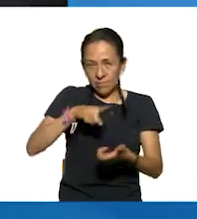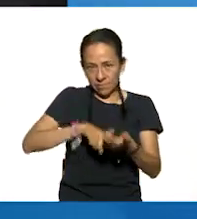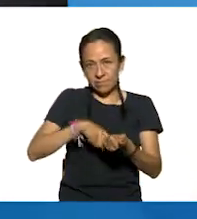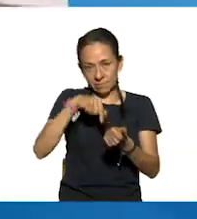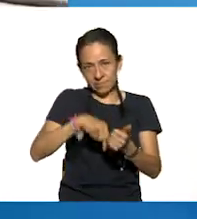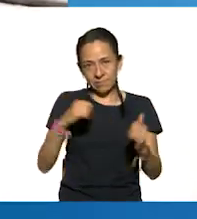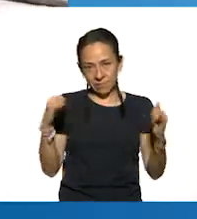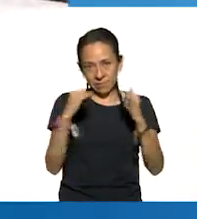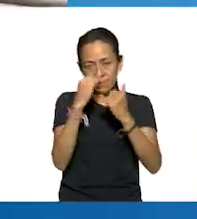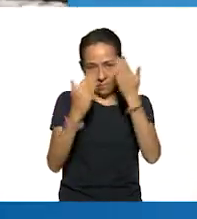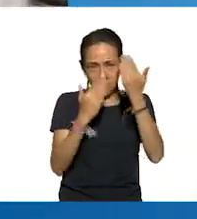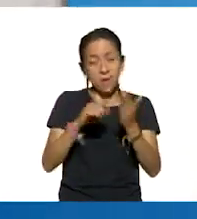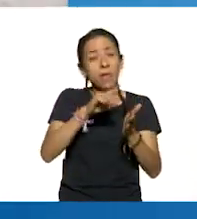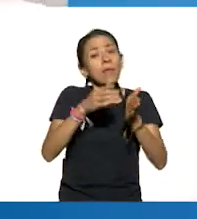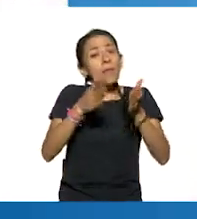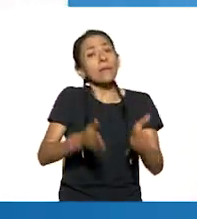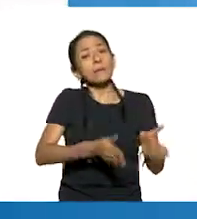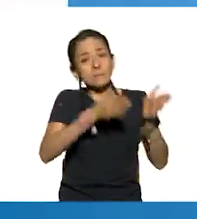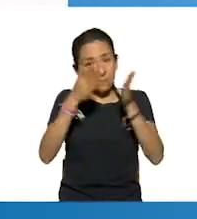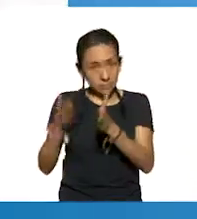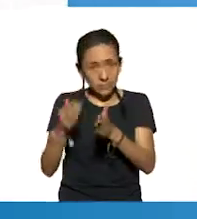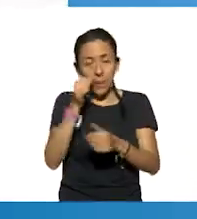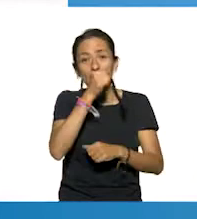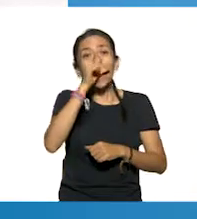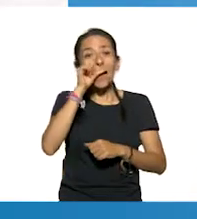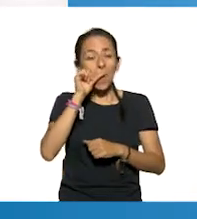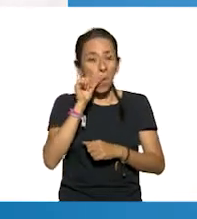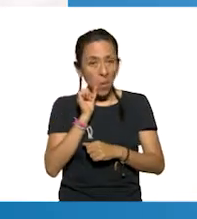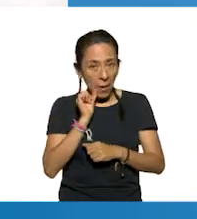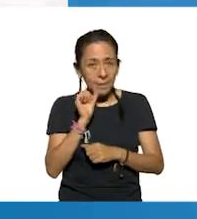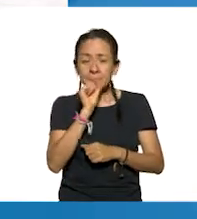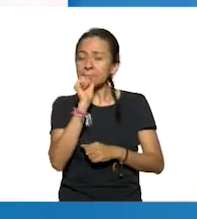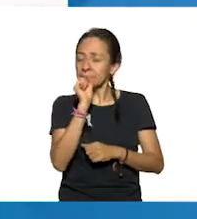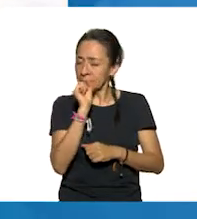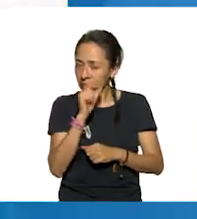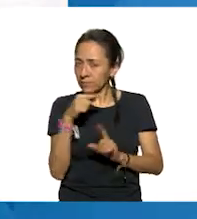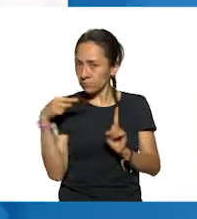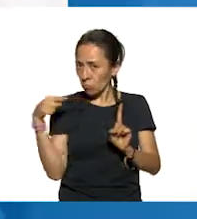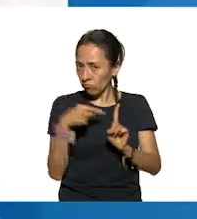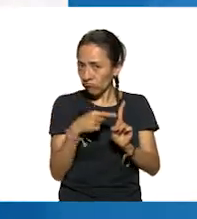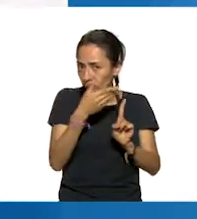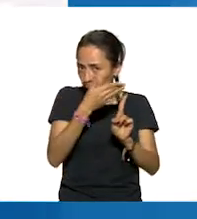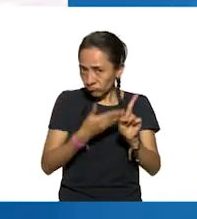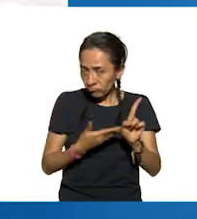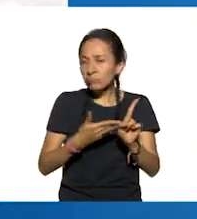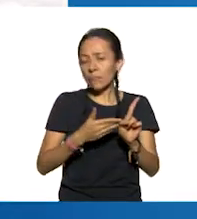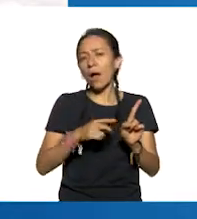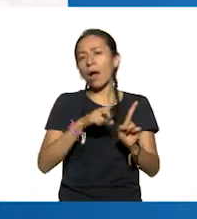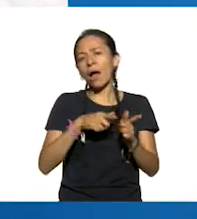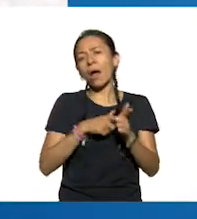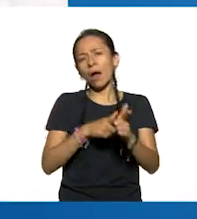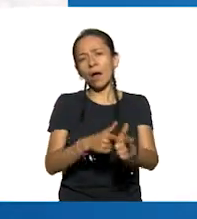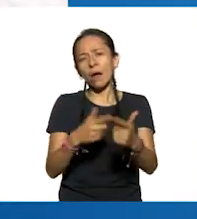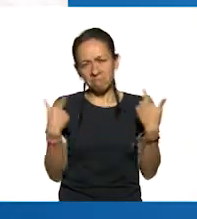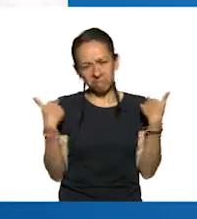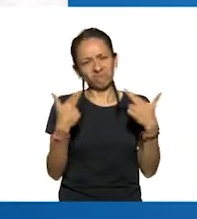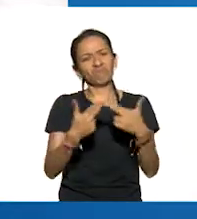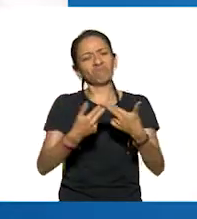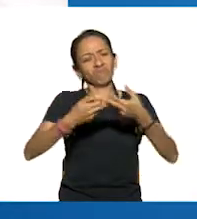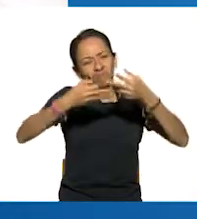Más tarde, Juárez siguió como catedrático